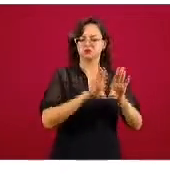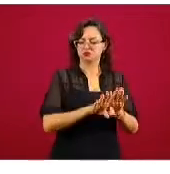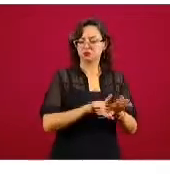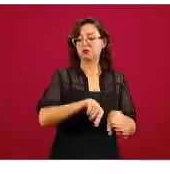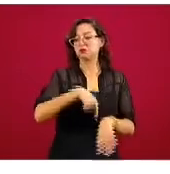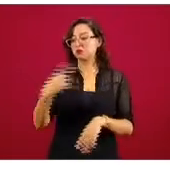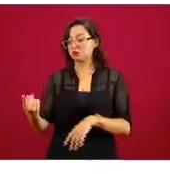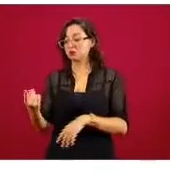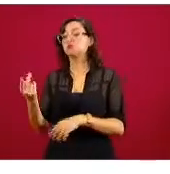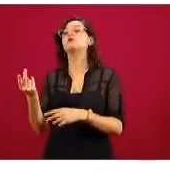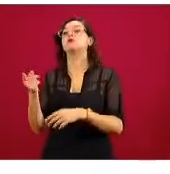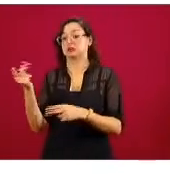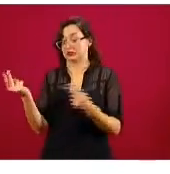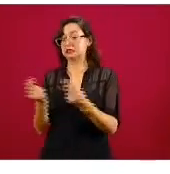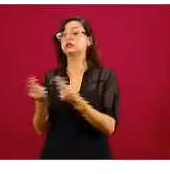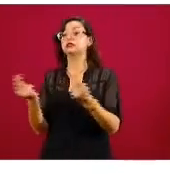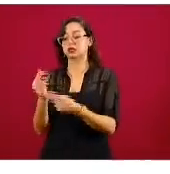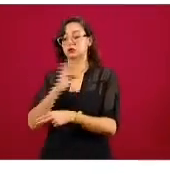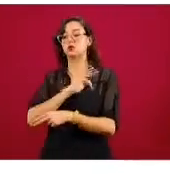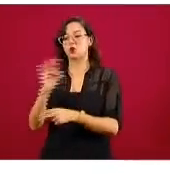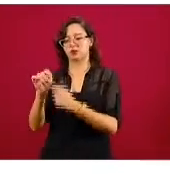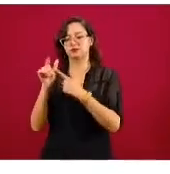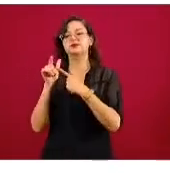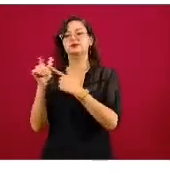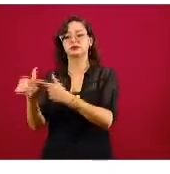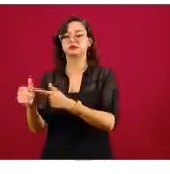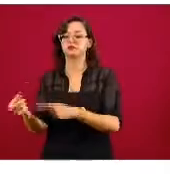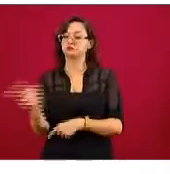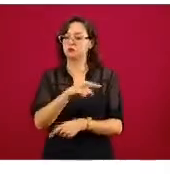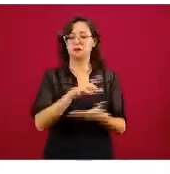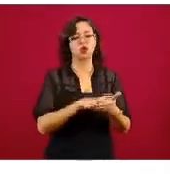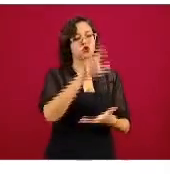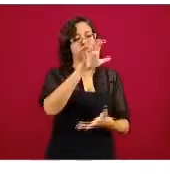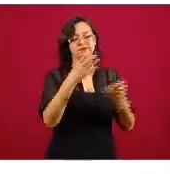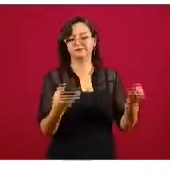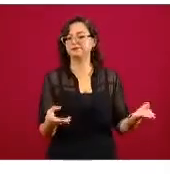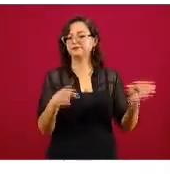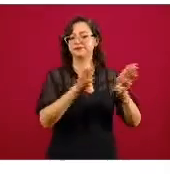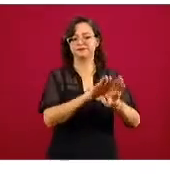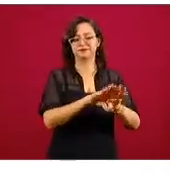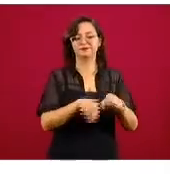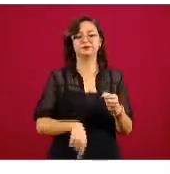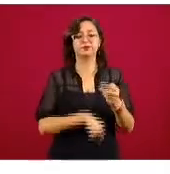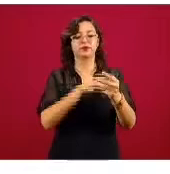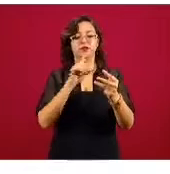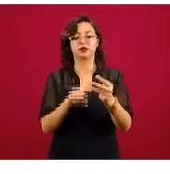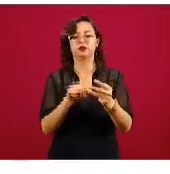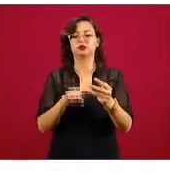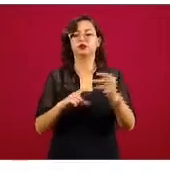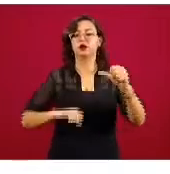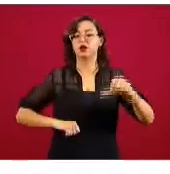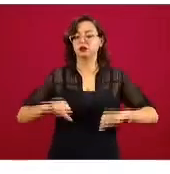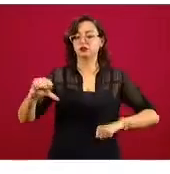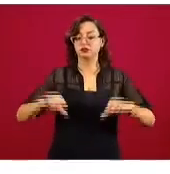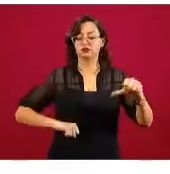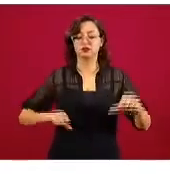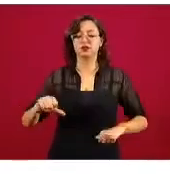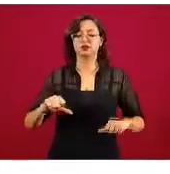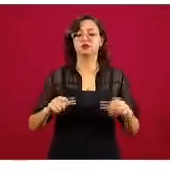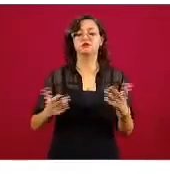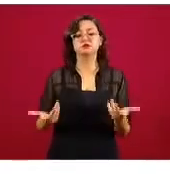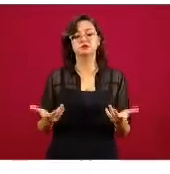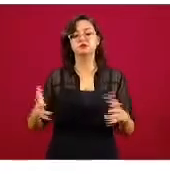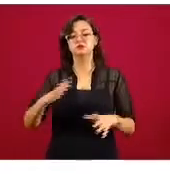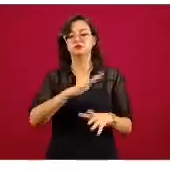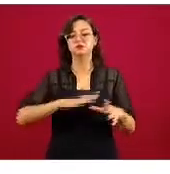enorme mayoría no podrían continuar por no ser esenciales. Finalmente, las actividades sociales también fueron